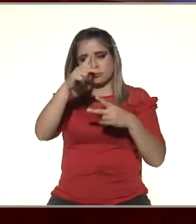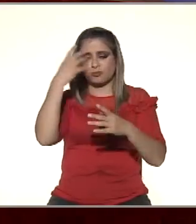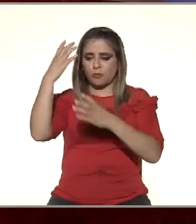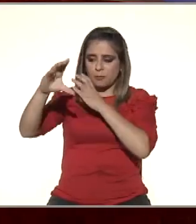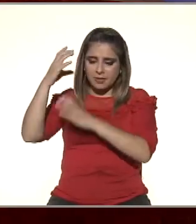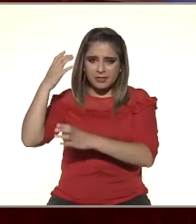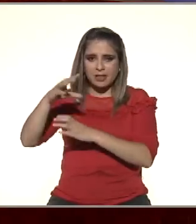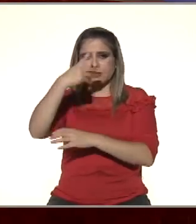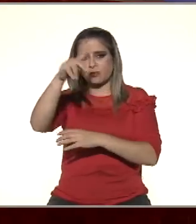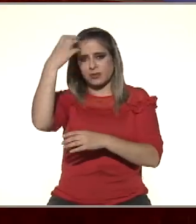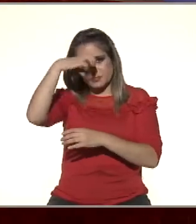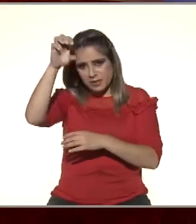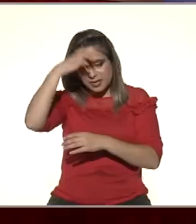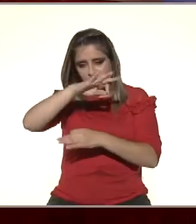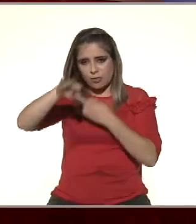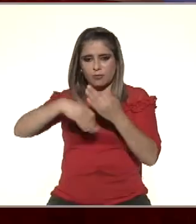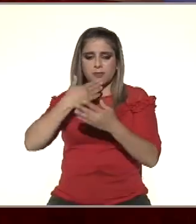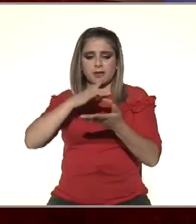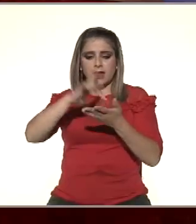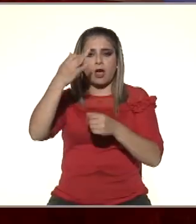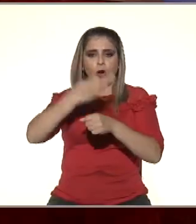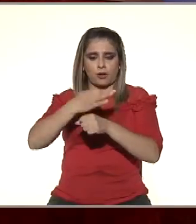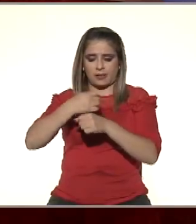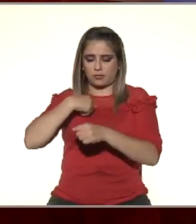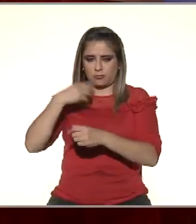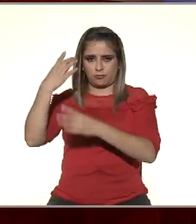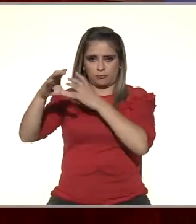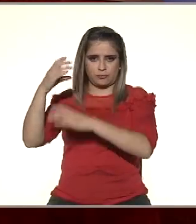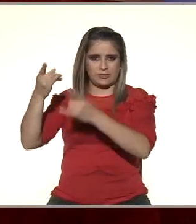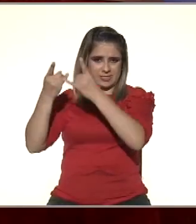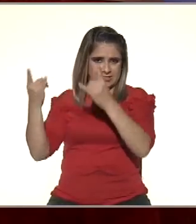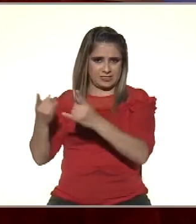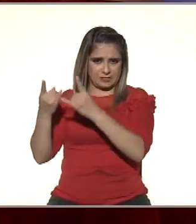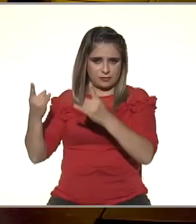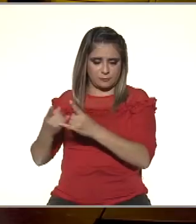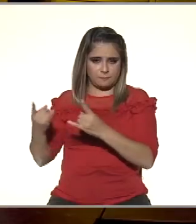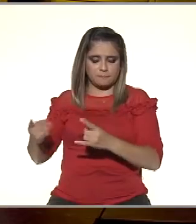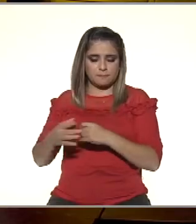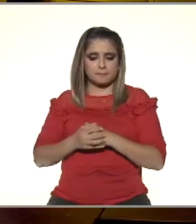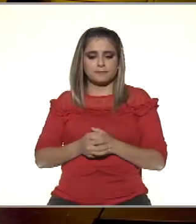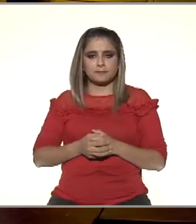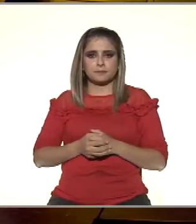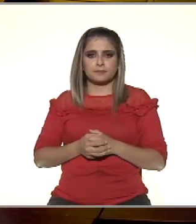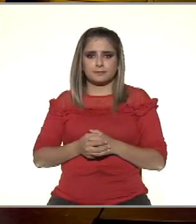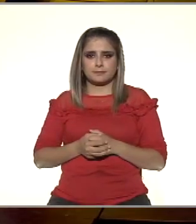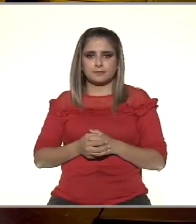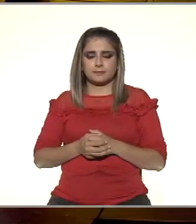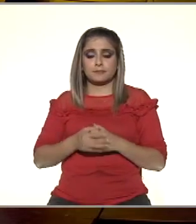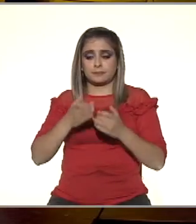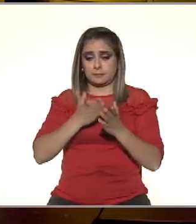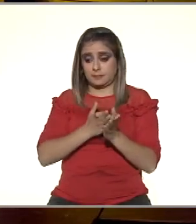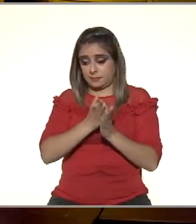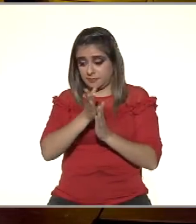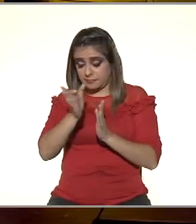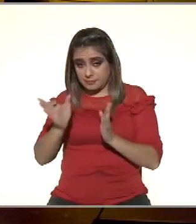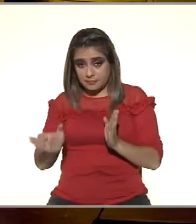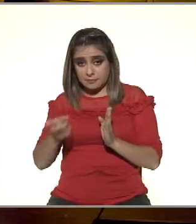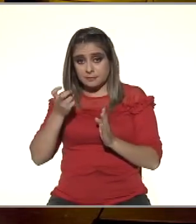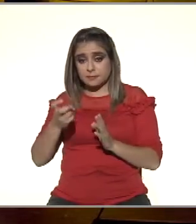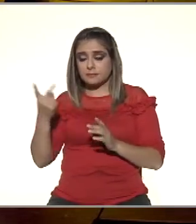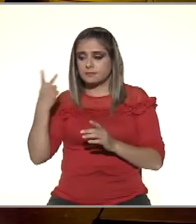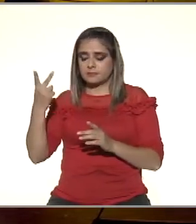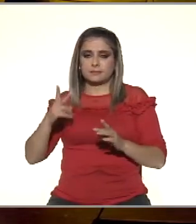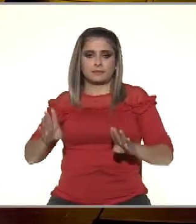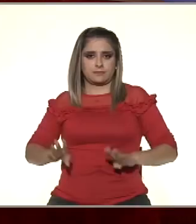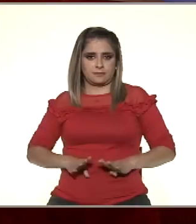testimonios, sus experiencias. Voy a leer algunos de los últimos testimonios que nos llegaron también. Maxi Feijo nos dice, la infidelidad se relaciona con la